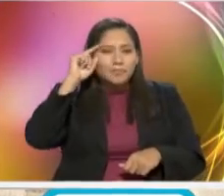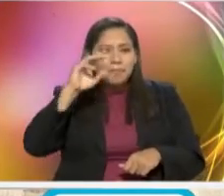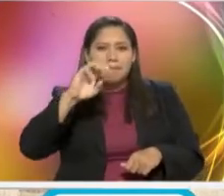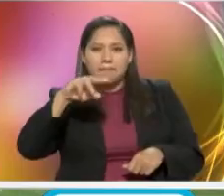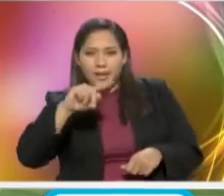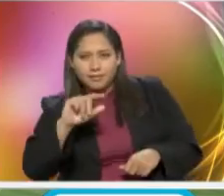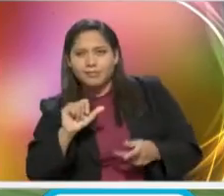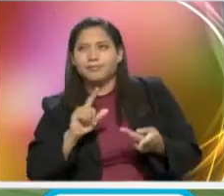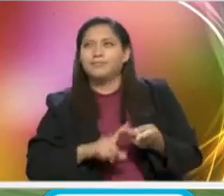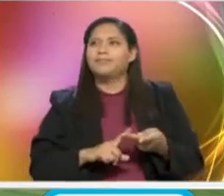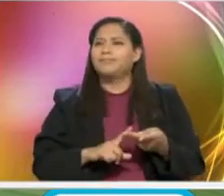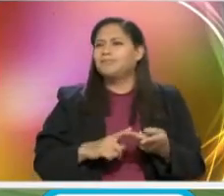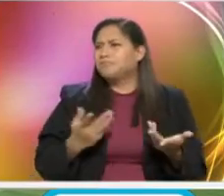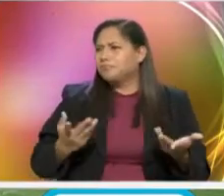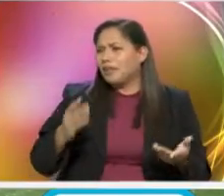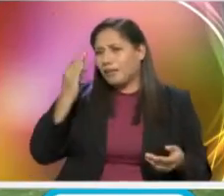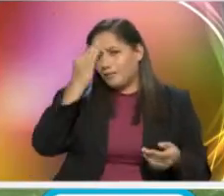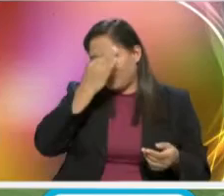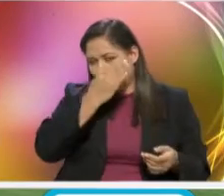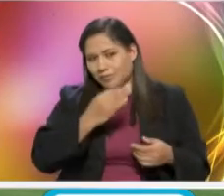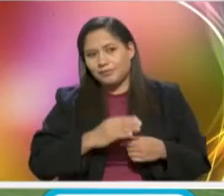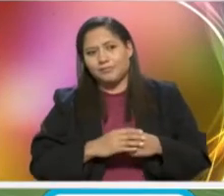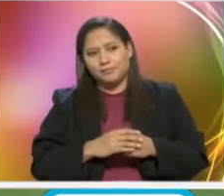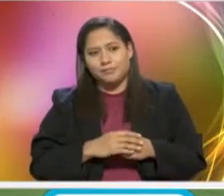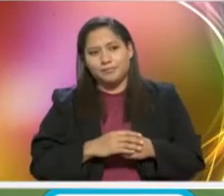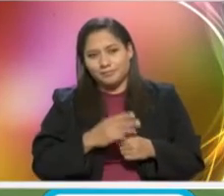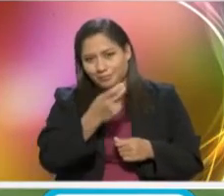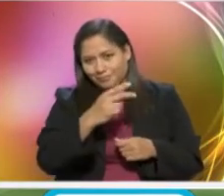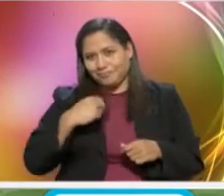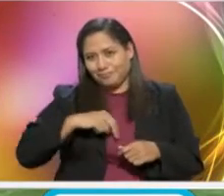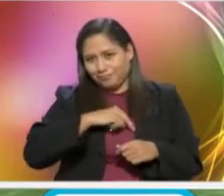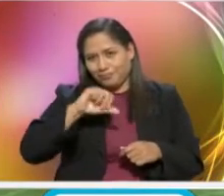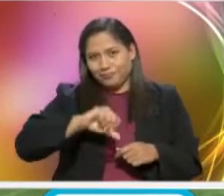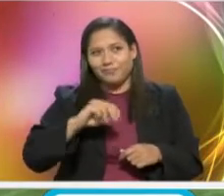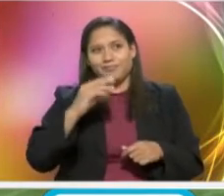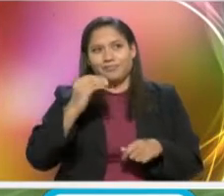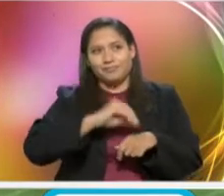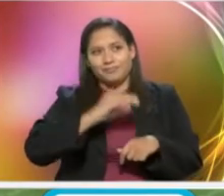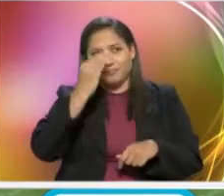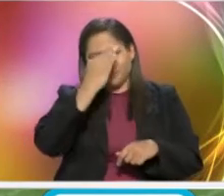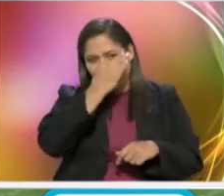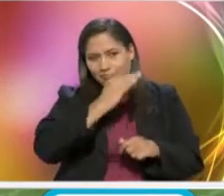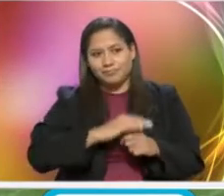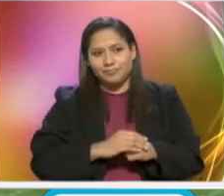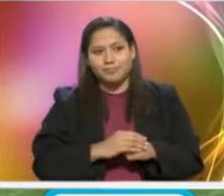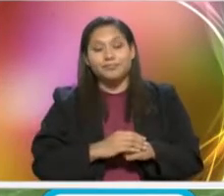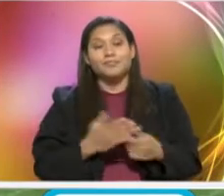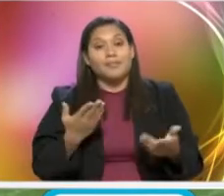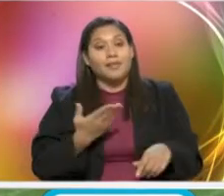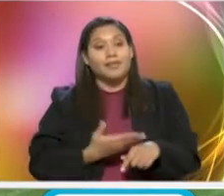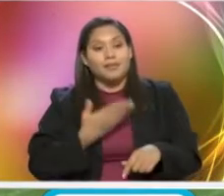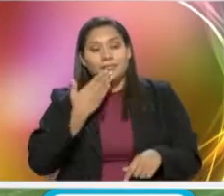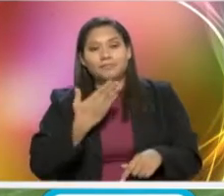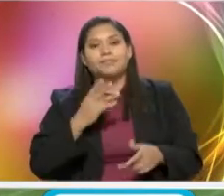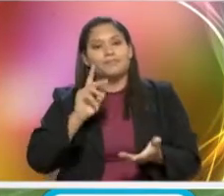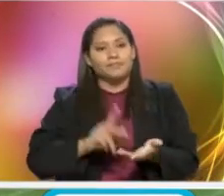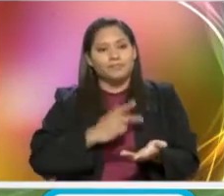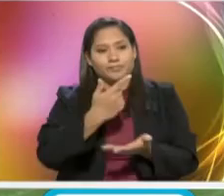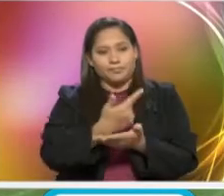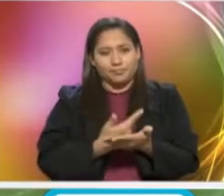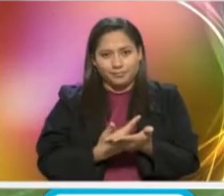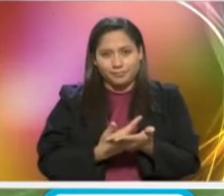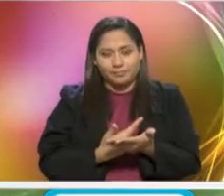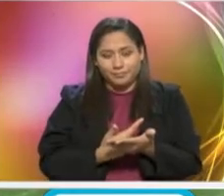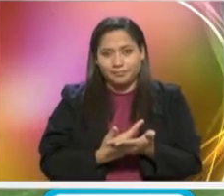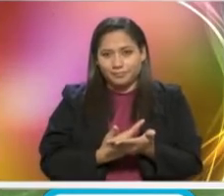poco de, ¿qué más? Unas fresas. De fresa, lo que le íbamos a Unas poner fresitas, hace sí, unos una momentos. decoración, exactamente. Muy bien, vamos a repetir Vamos a nuevamente poner